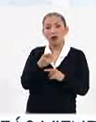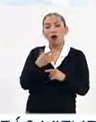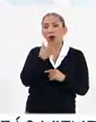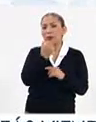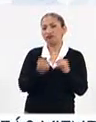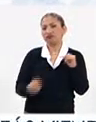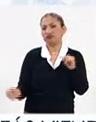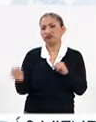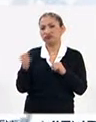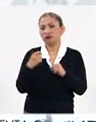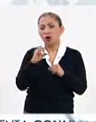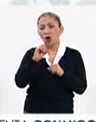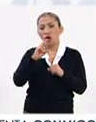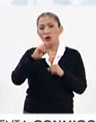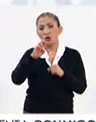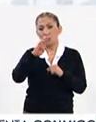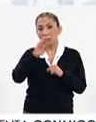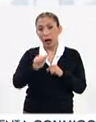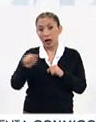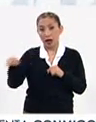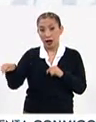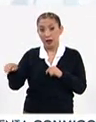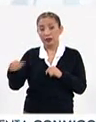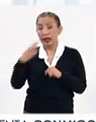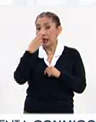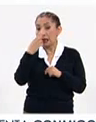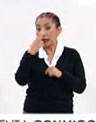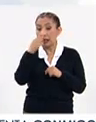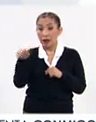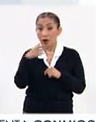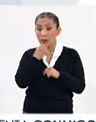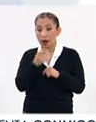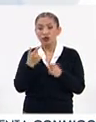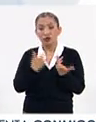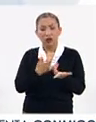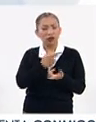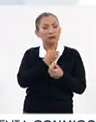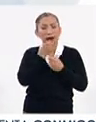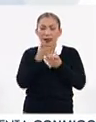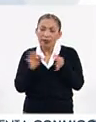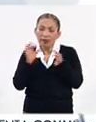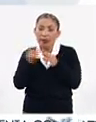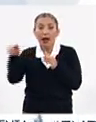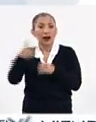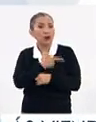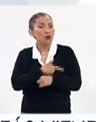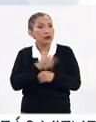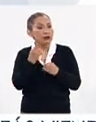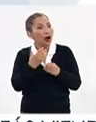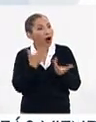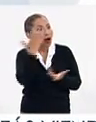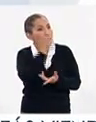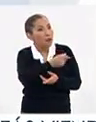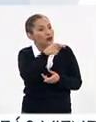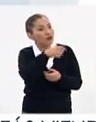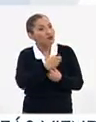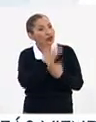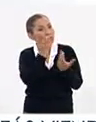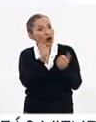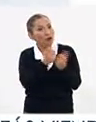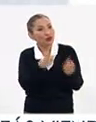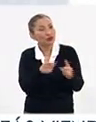escritor nigeriano, que es Yoruba. Es Yoruba de Nigeria. Le encantó. Quiero creer que le encantó. Quizá a lo mejor dijo, sí sé que está